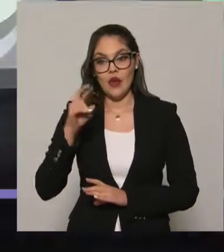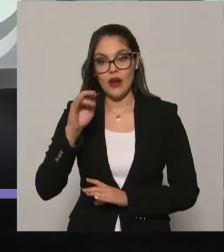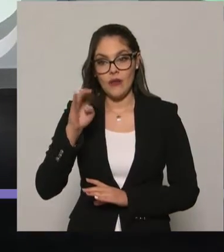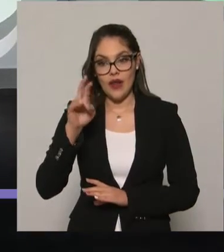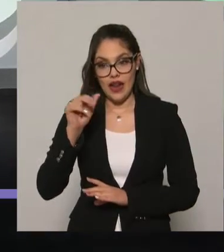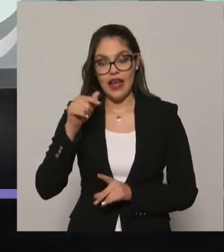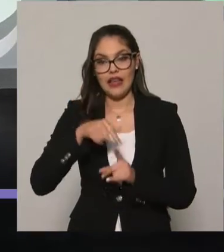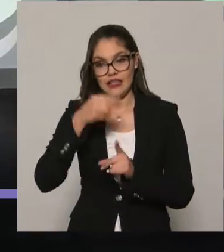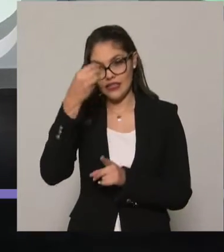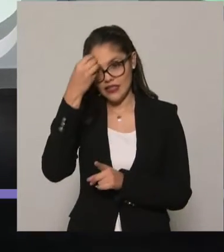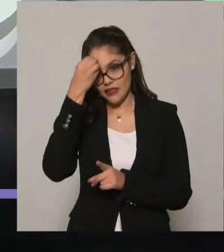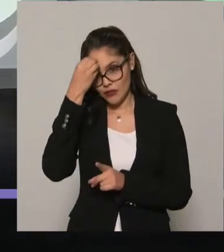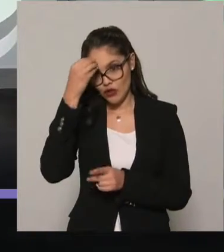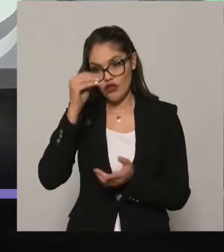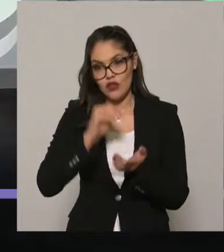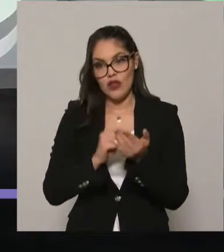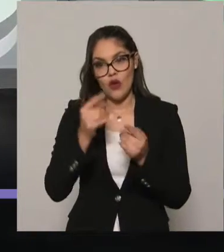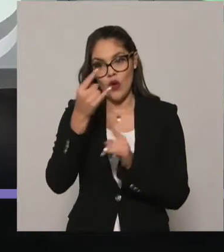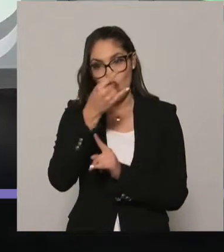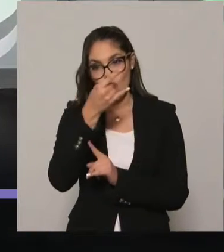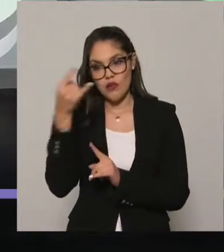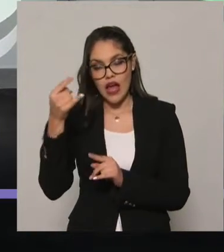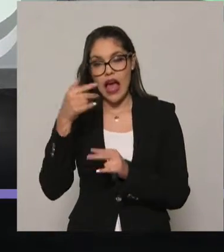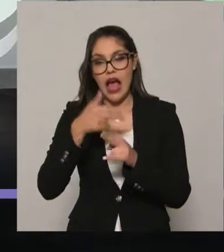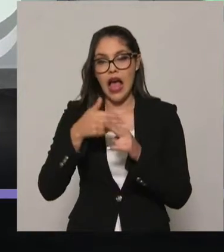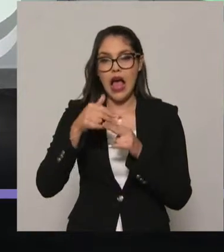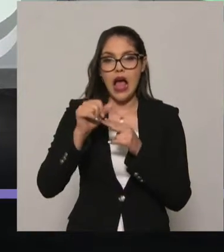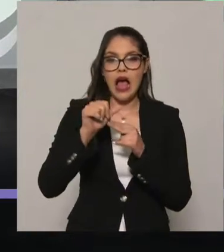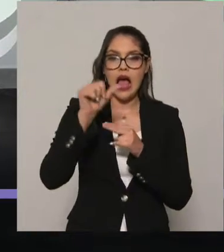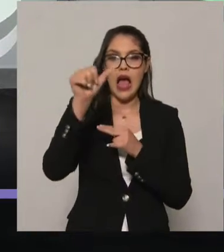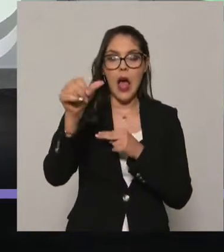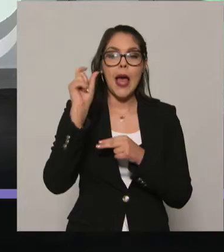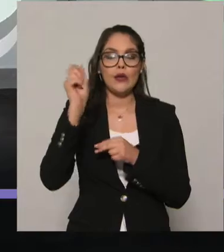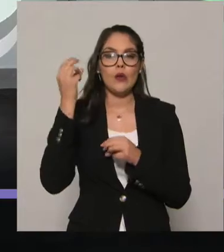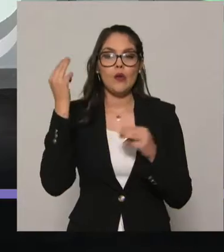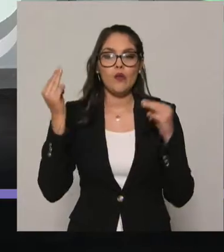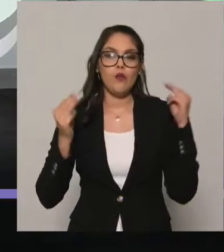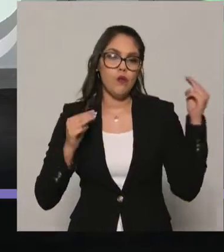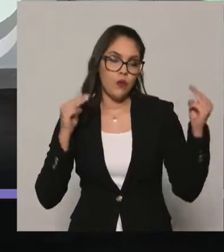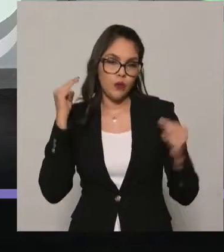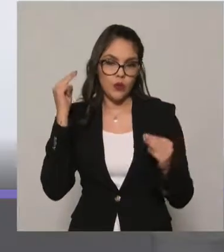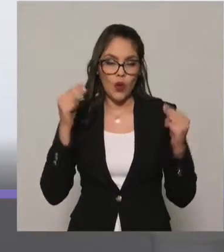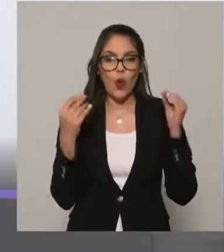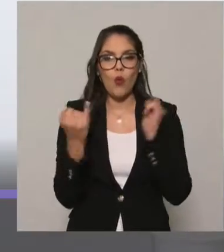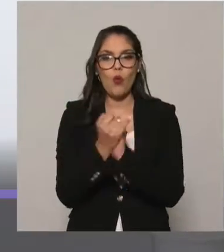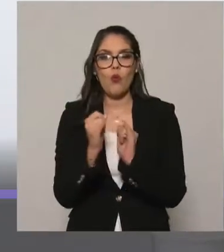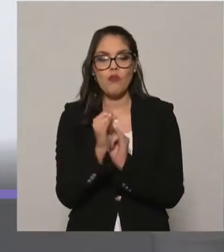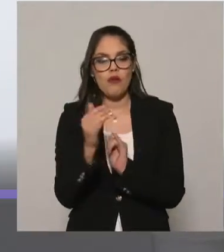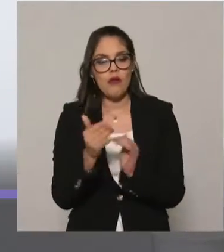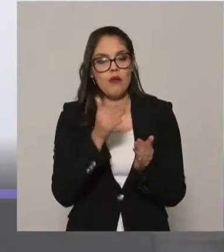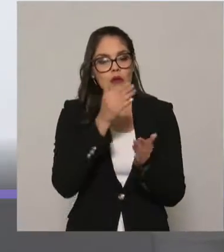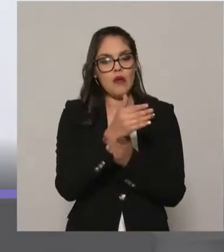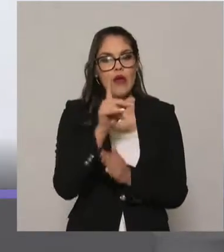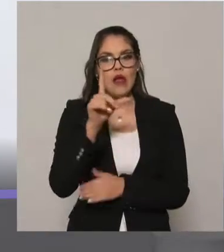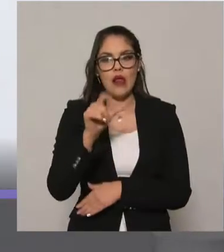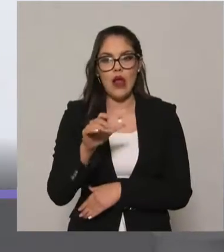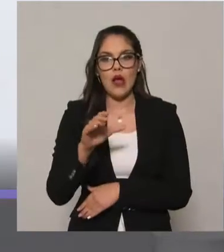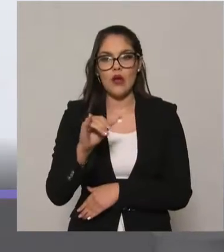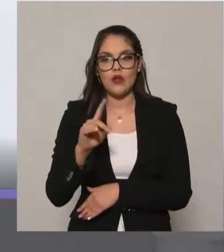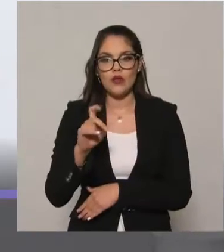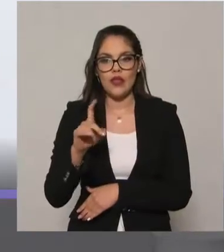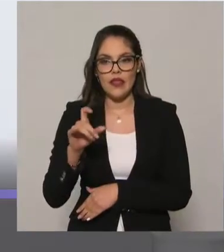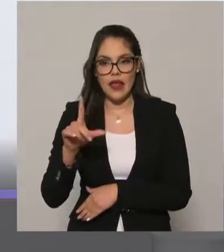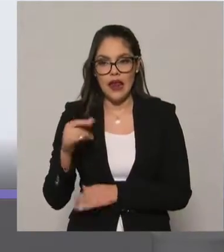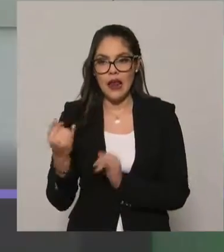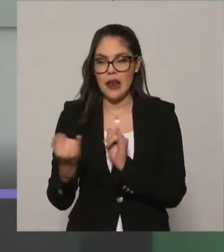Chapultepec, que ahí siguen las fuentes de Chapultepec, hasta los museos y, por supuesto, ir hacia la Ciudadela. ¿Por qué no, no?